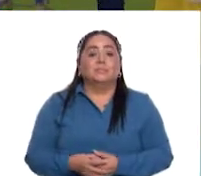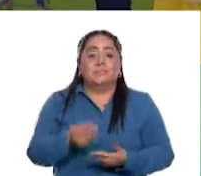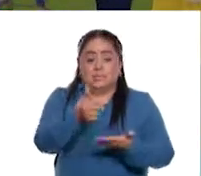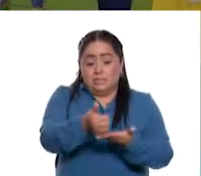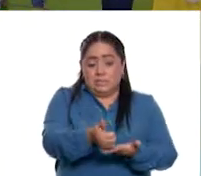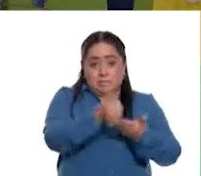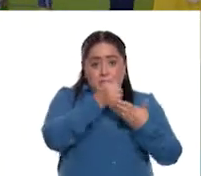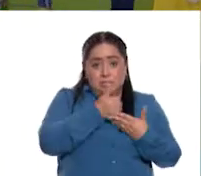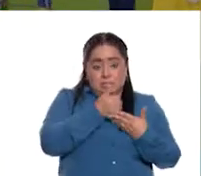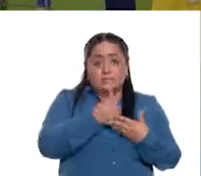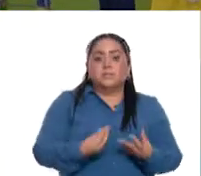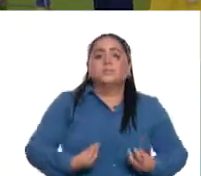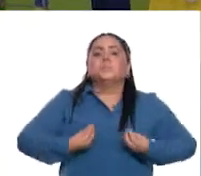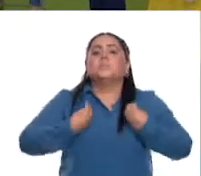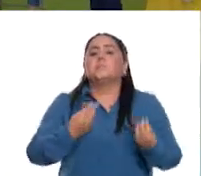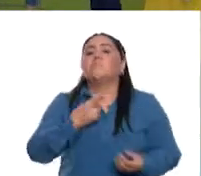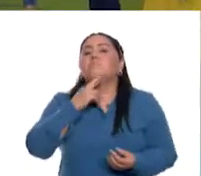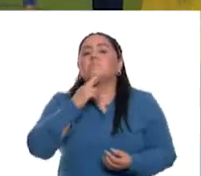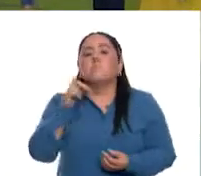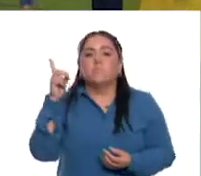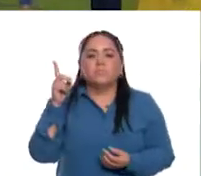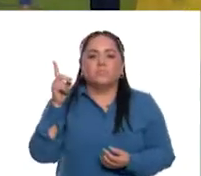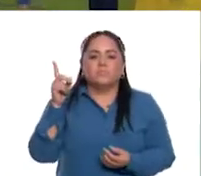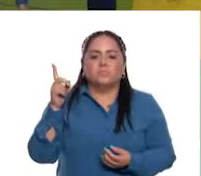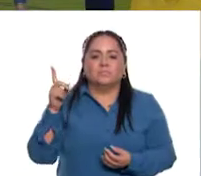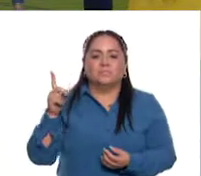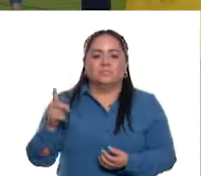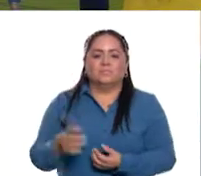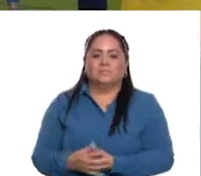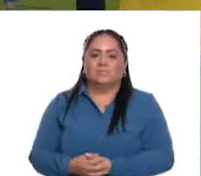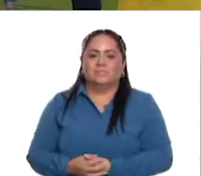Te ayudará a vivir mejor.